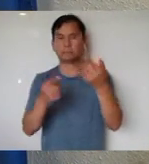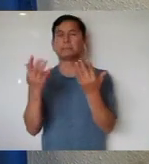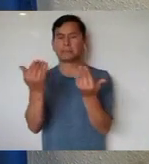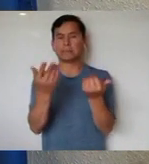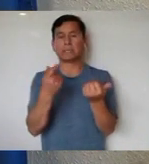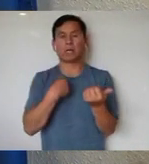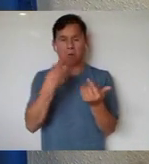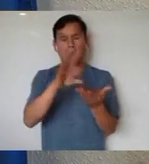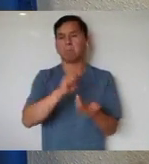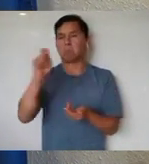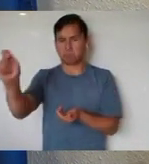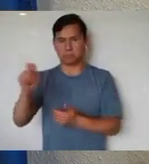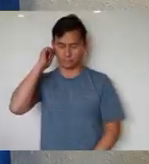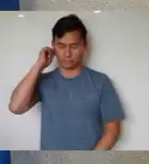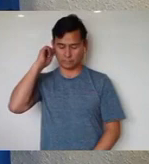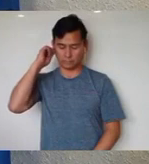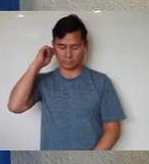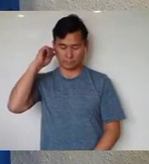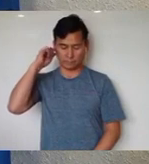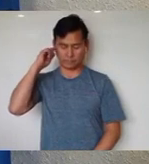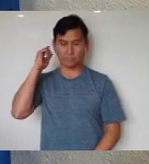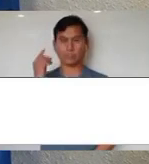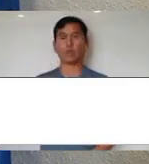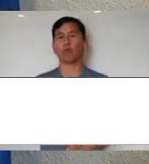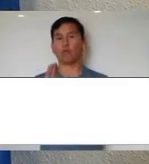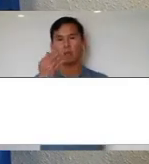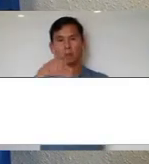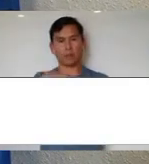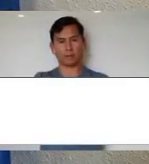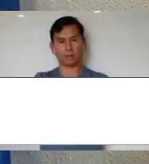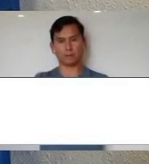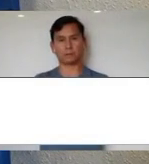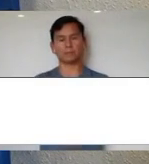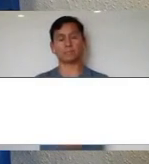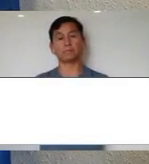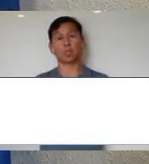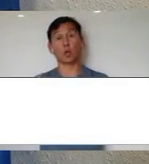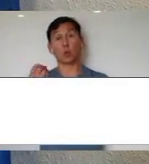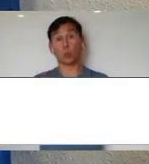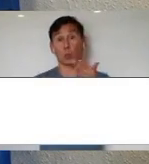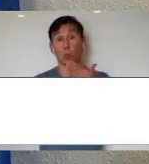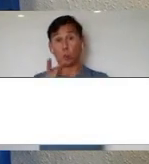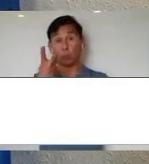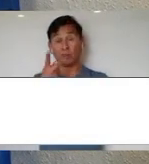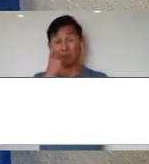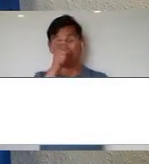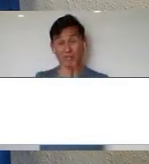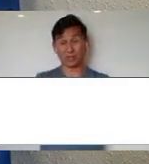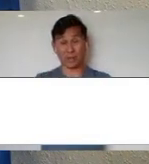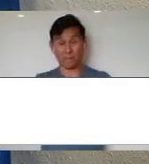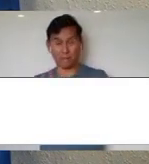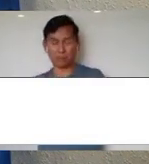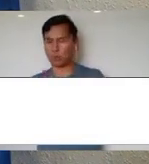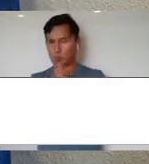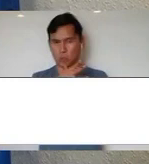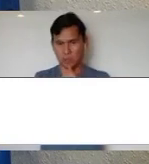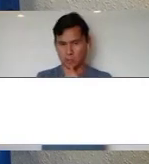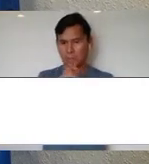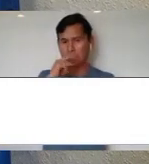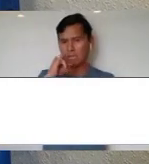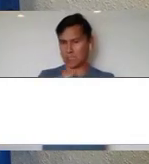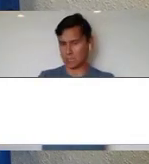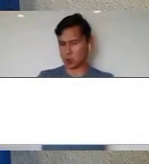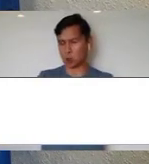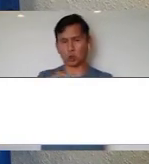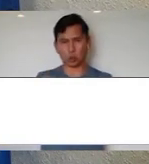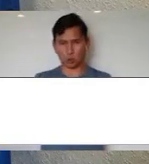regional. Gracias. Muy buenas tardes. Sin nuevos casos positivos en la región de Aysén